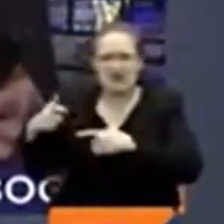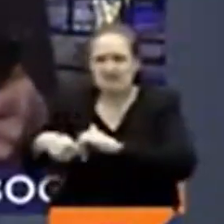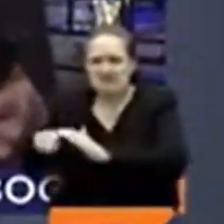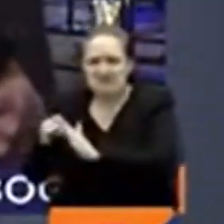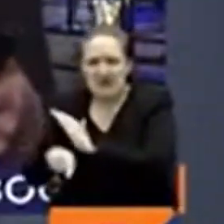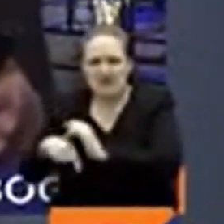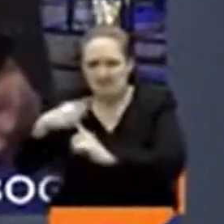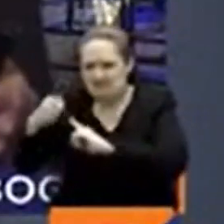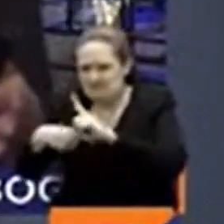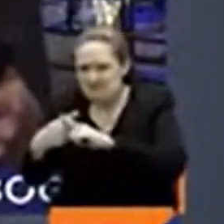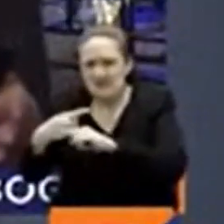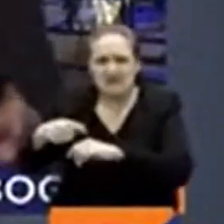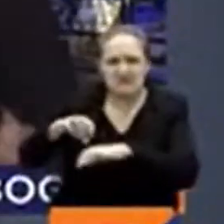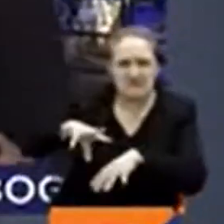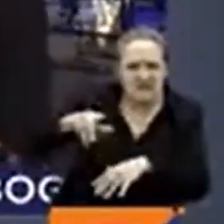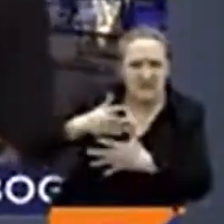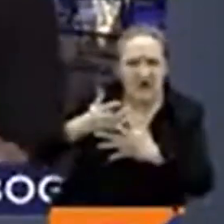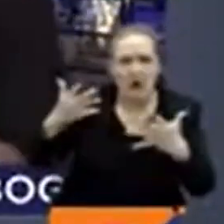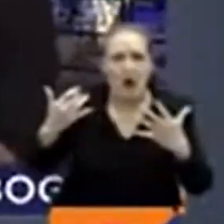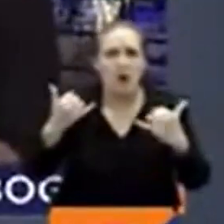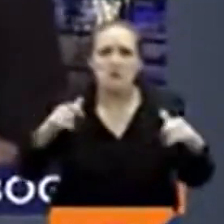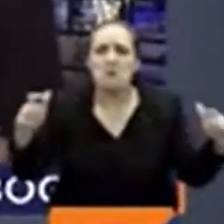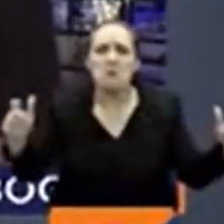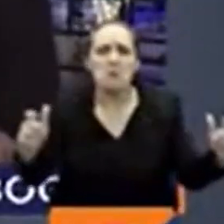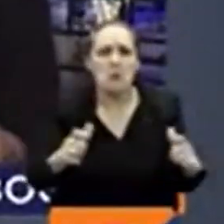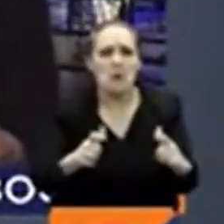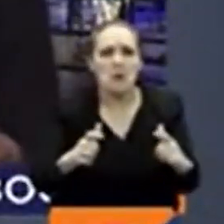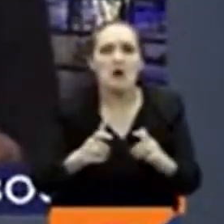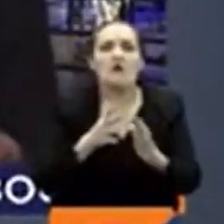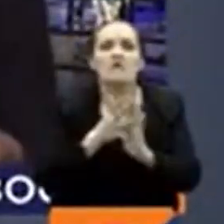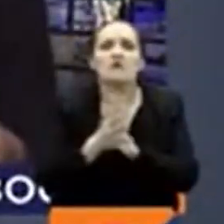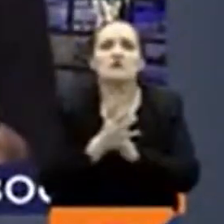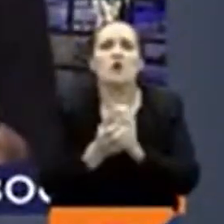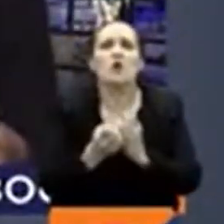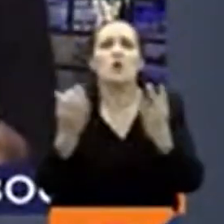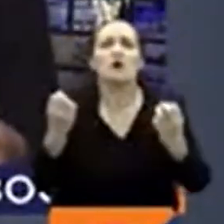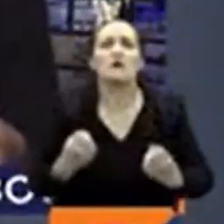buenas noches. A esta hora, ¿cuál es el reporte más reciente de quemados por pólvora?